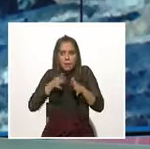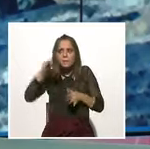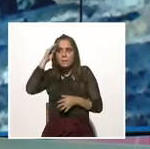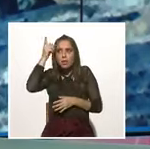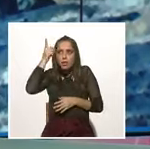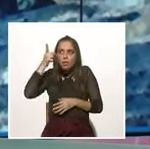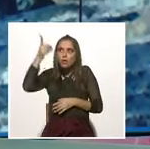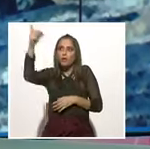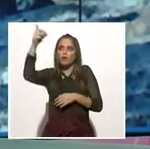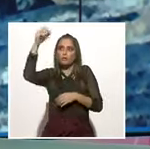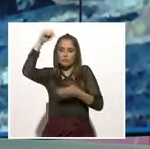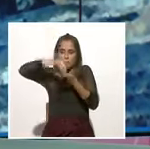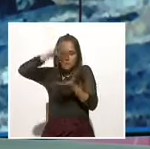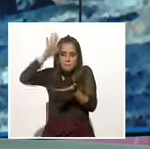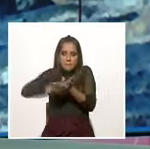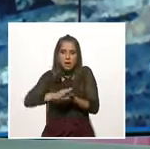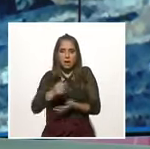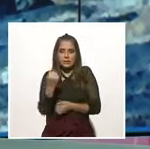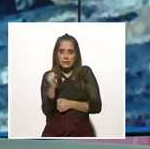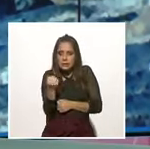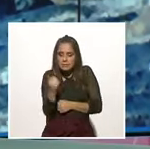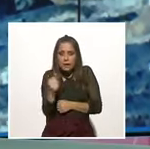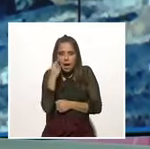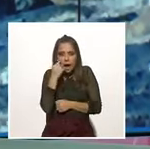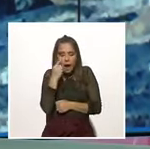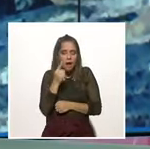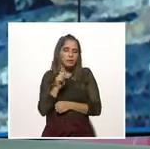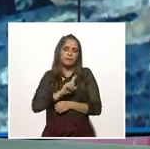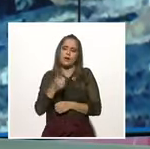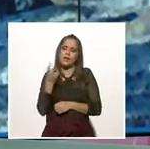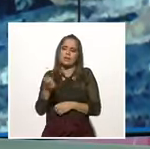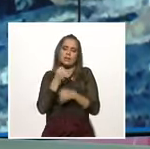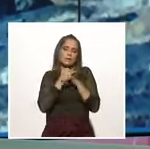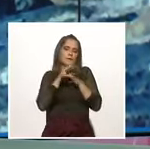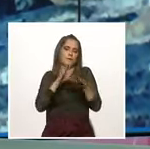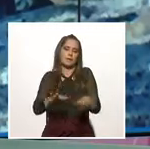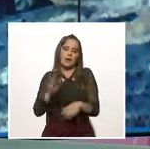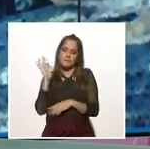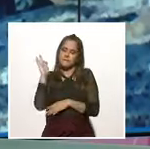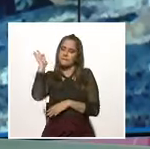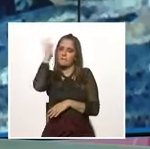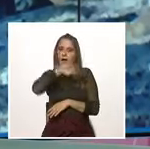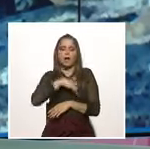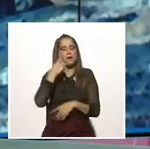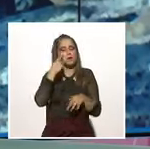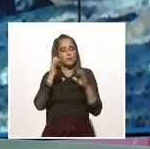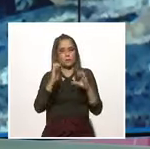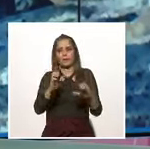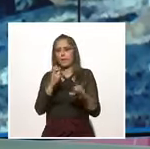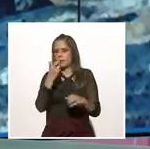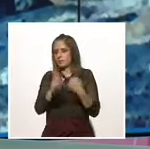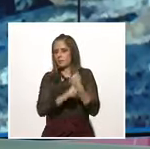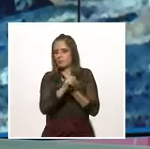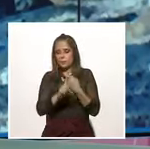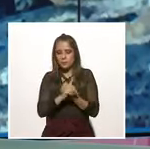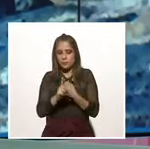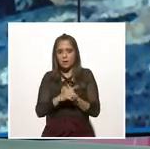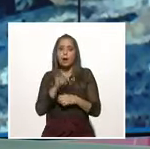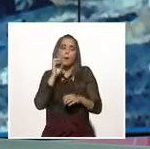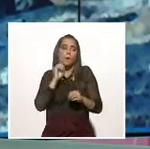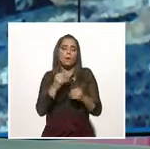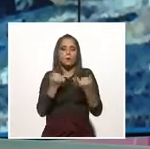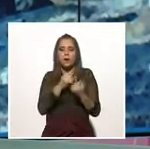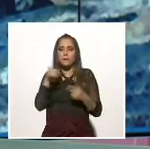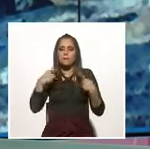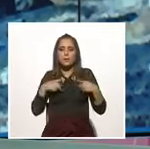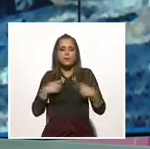que ya está dictado, ¿no? No es así. La desinformación es nuestro principal problema y la otra, la falta de integración o involucrarse